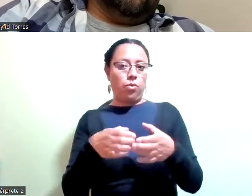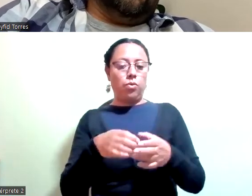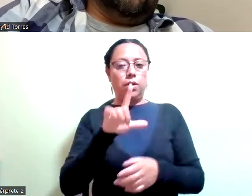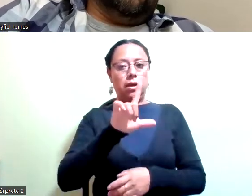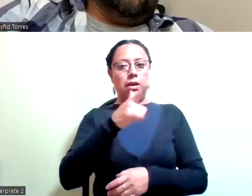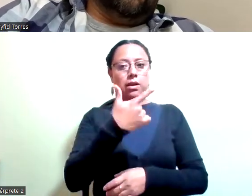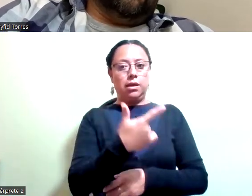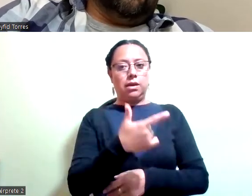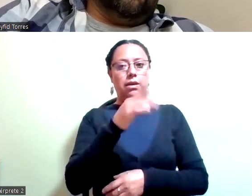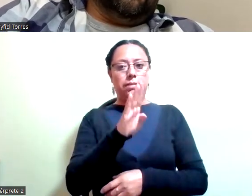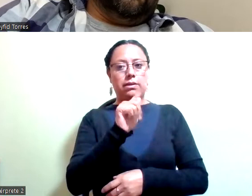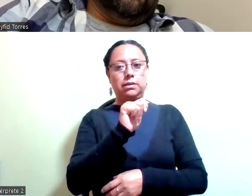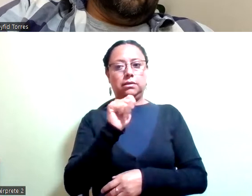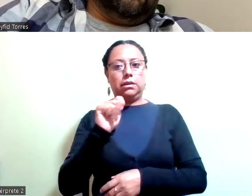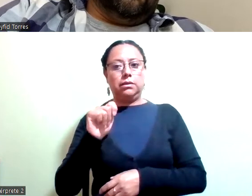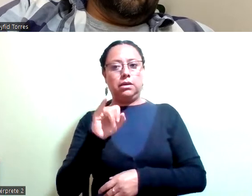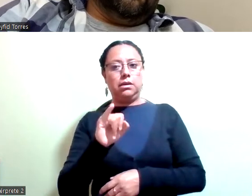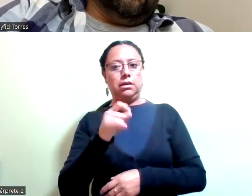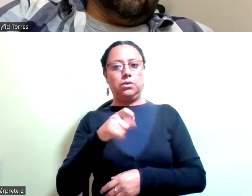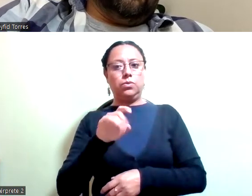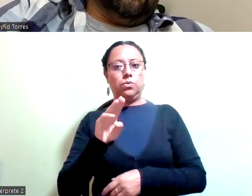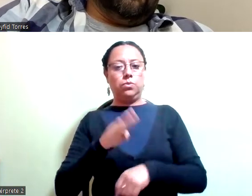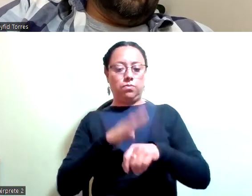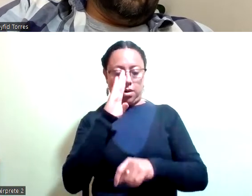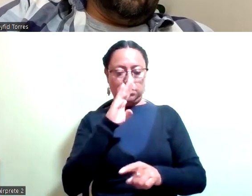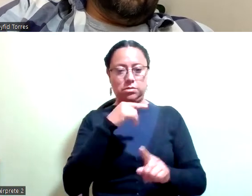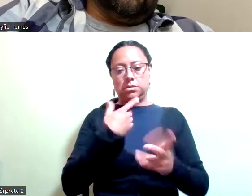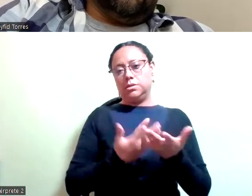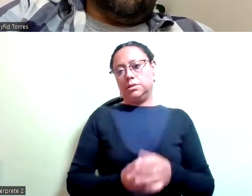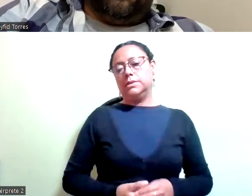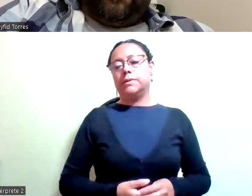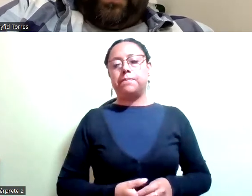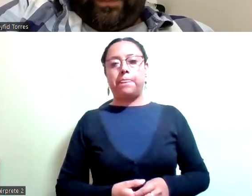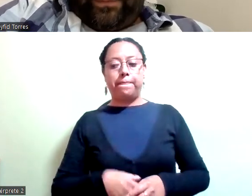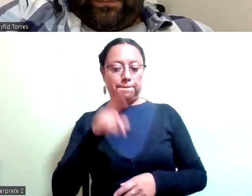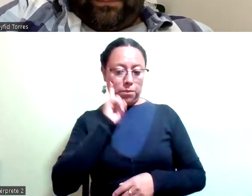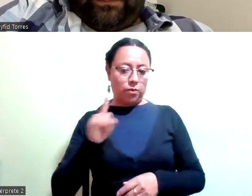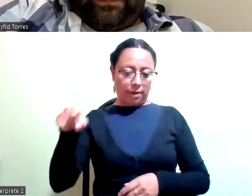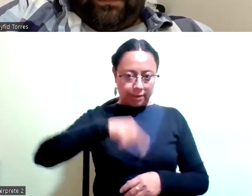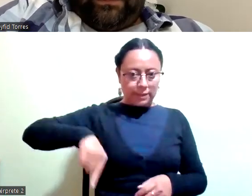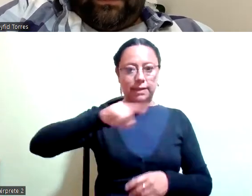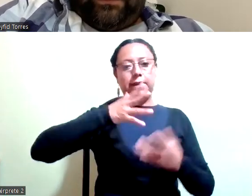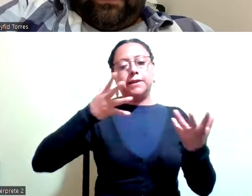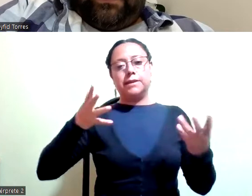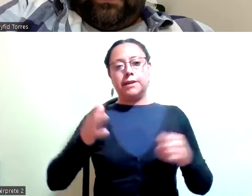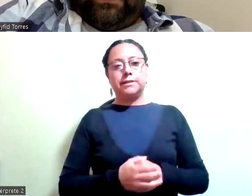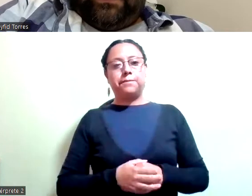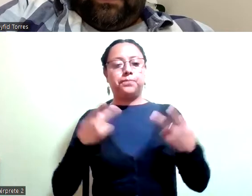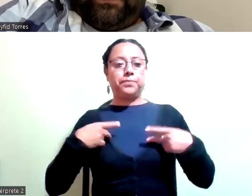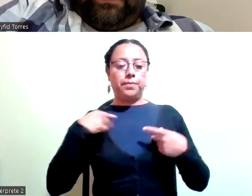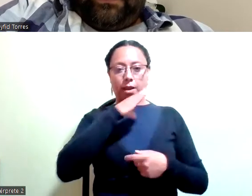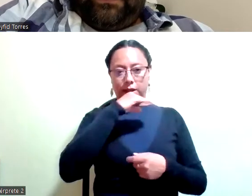LGBTIQ y más, a las mujeres, en fin, a los